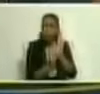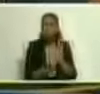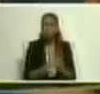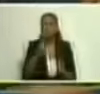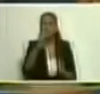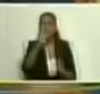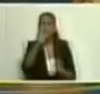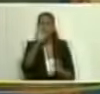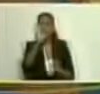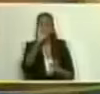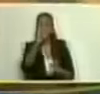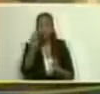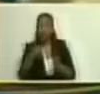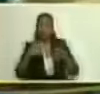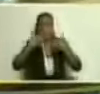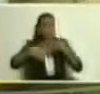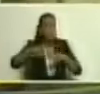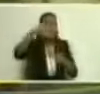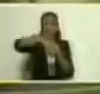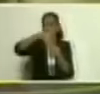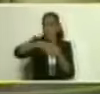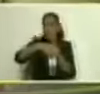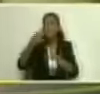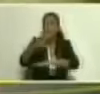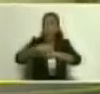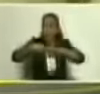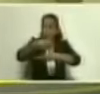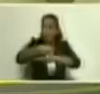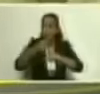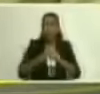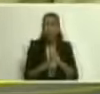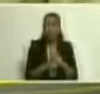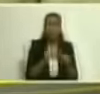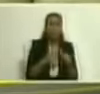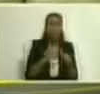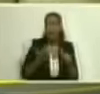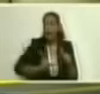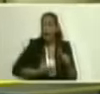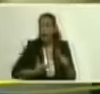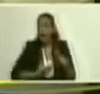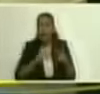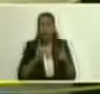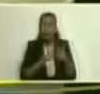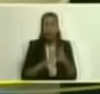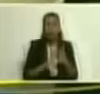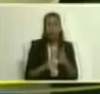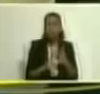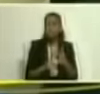Hemos tenido decenas de elecciones para gobernaciones, alcaldías.